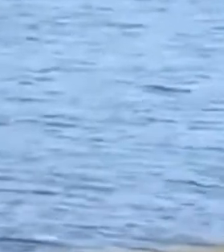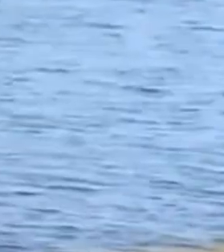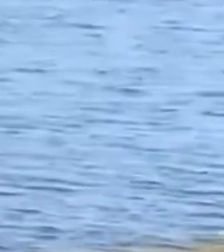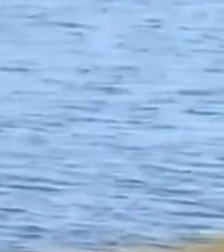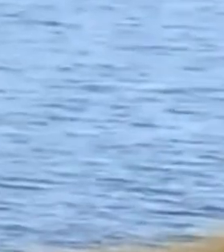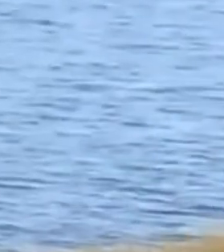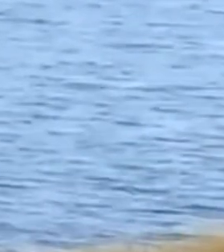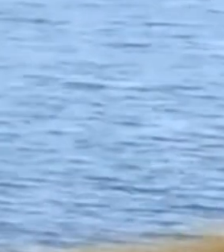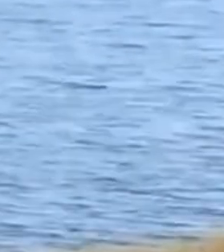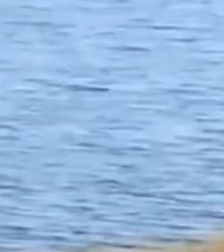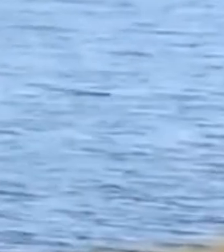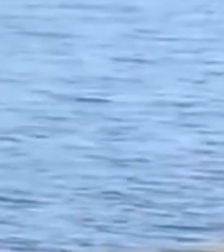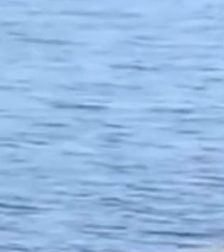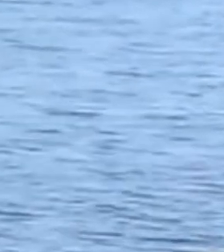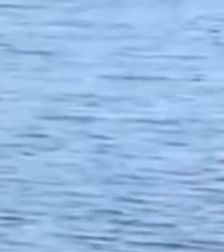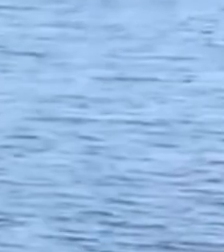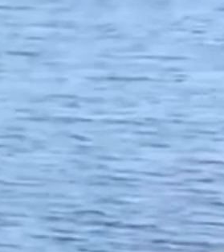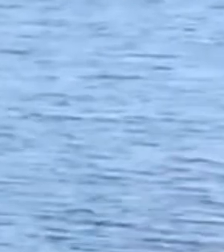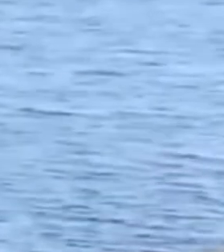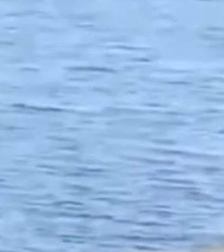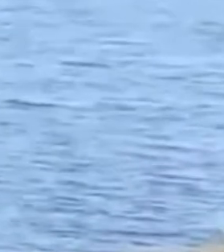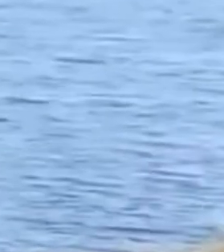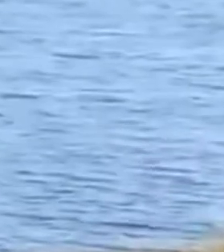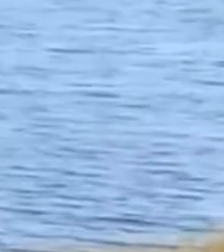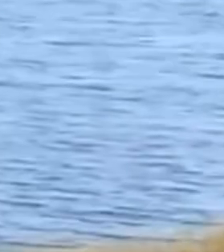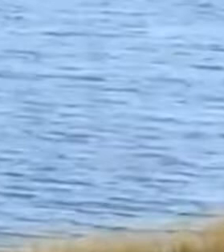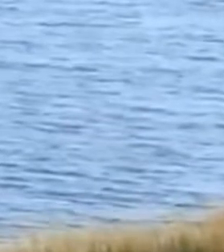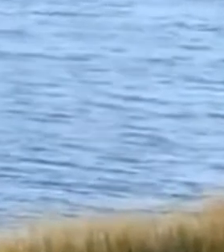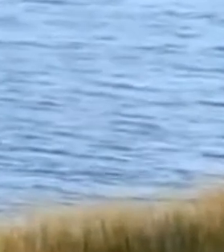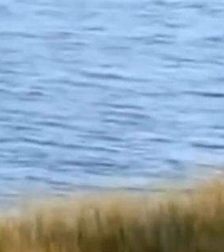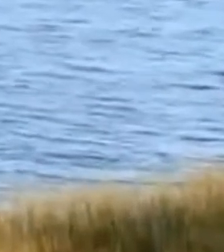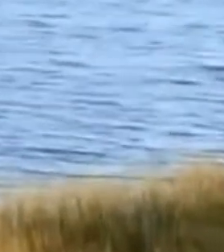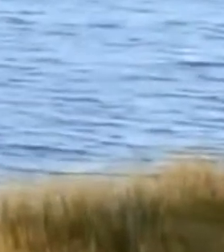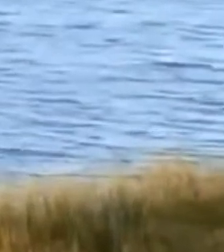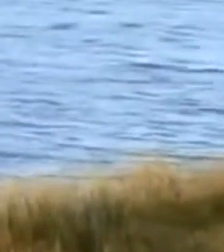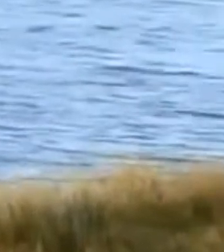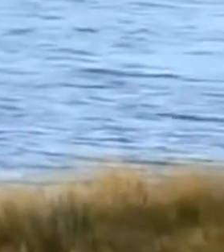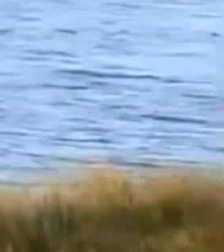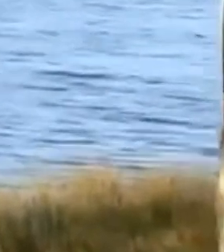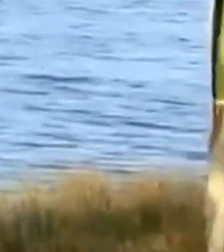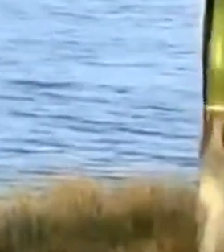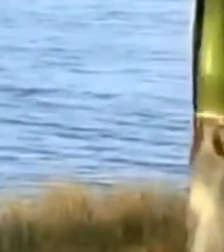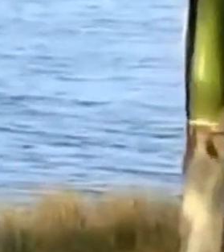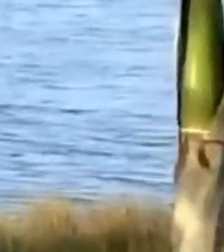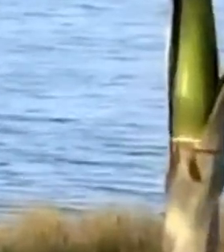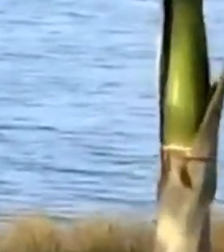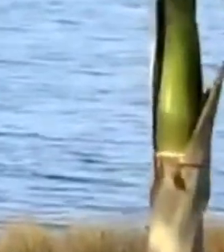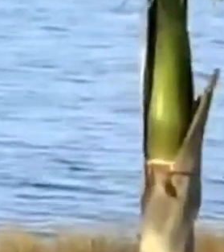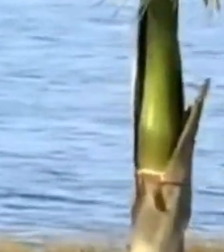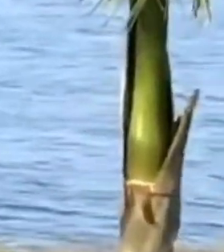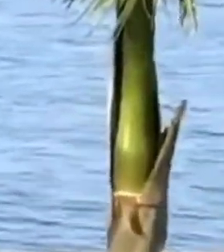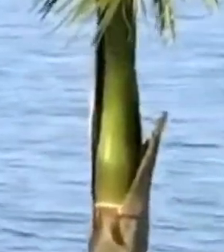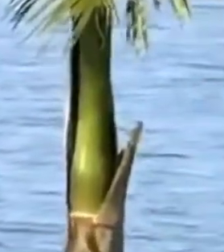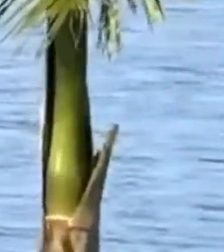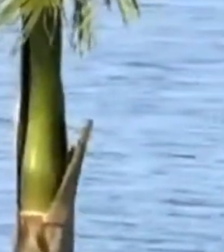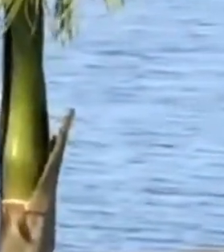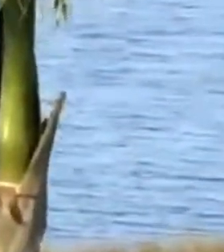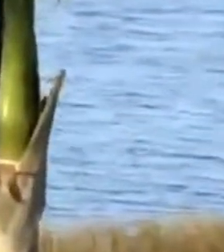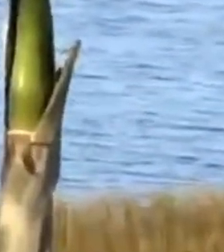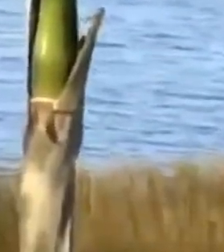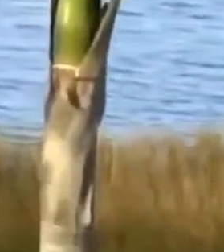El jaguar defendiéndose, nadando. Nadan los jaguares hasta en el mar. Esta es una